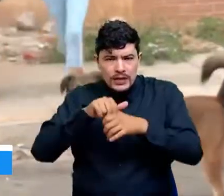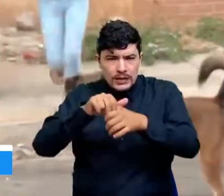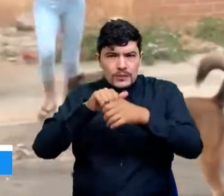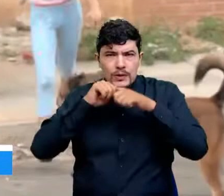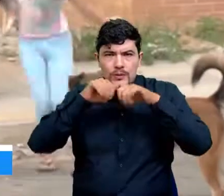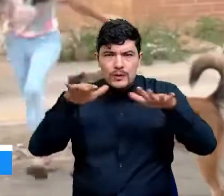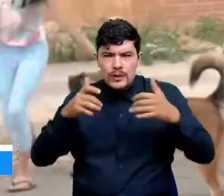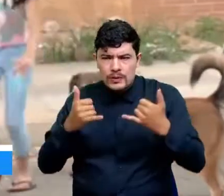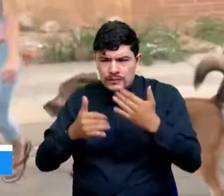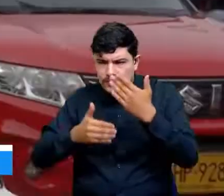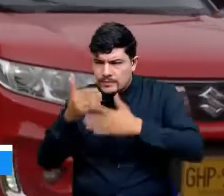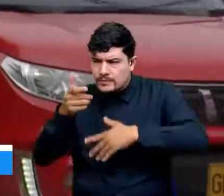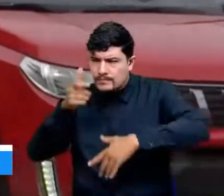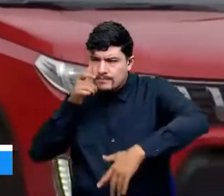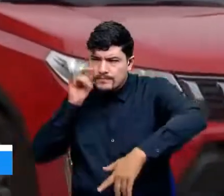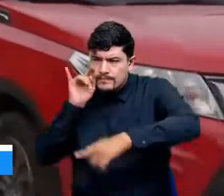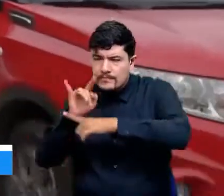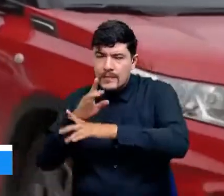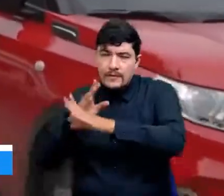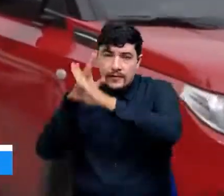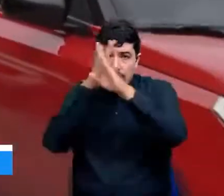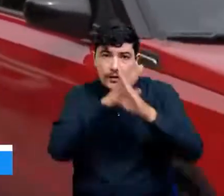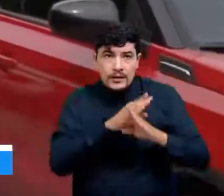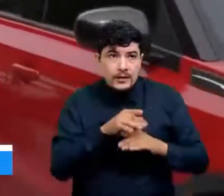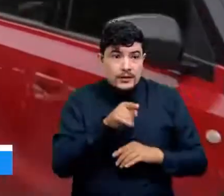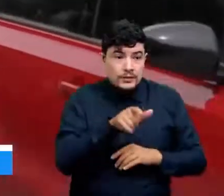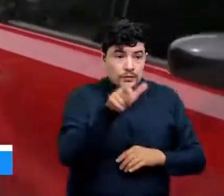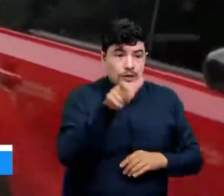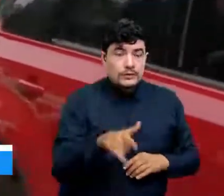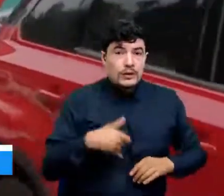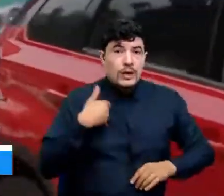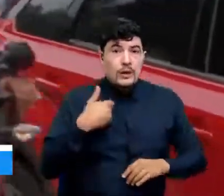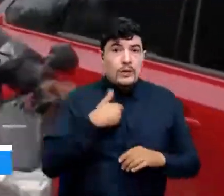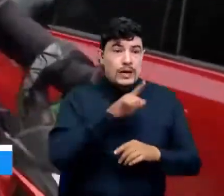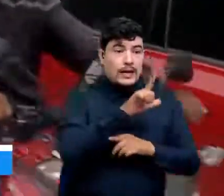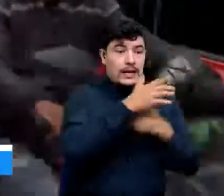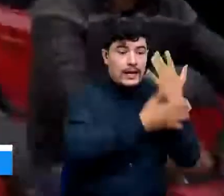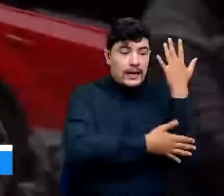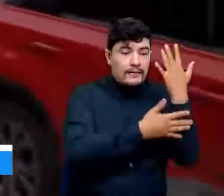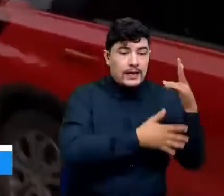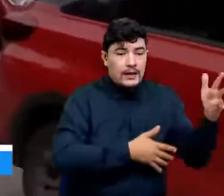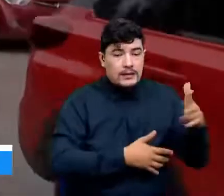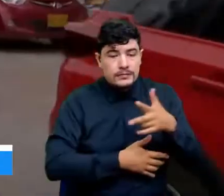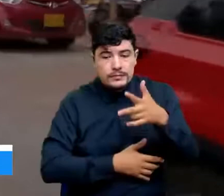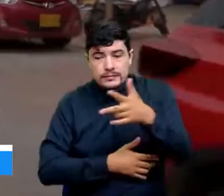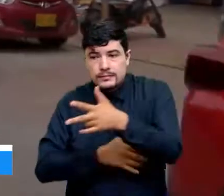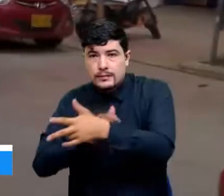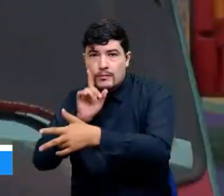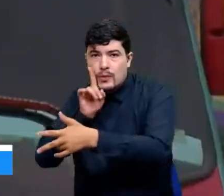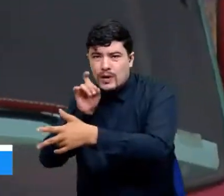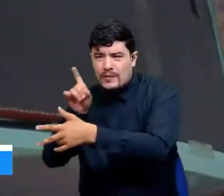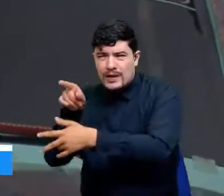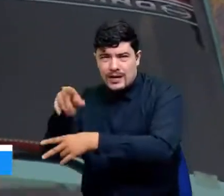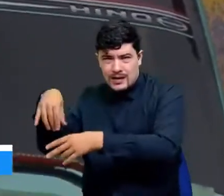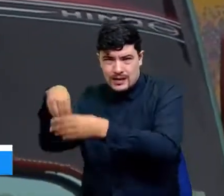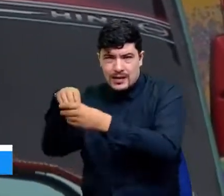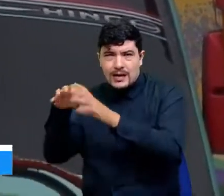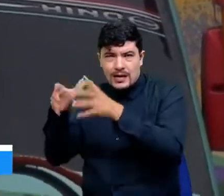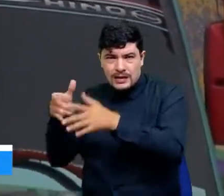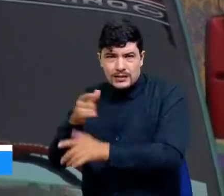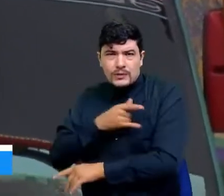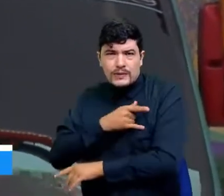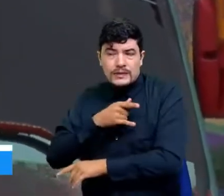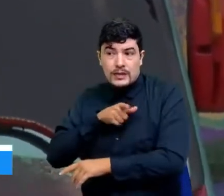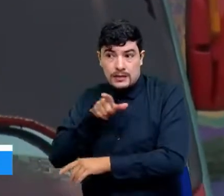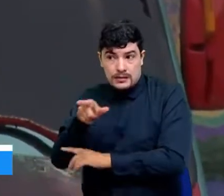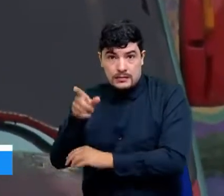público. Una joven quien se dirigía de Lebrija hacia Bucaramanga para recibir sus clases en la universidad